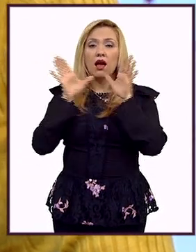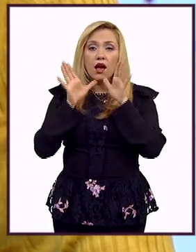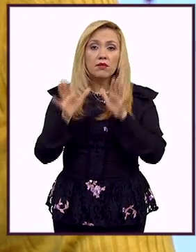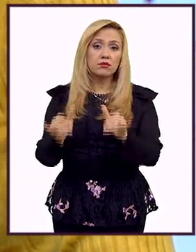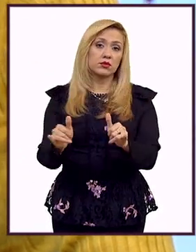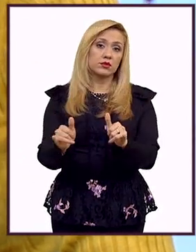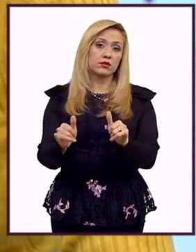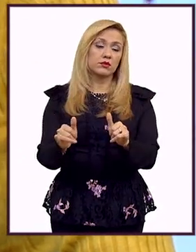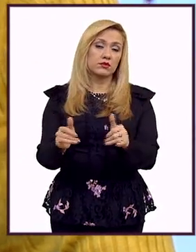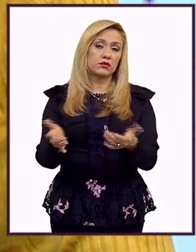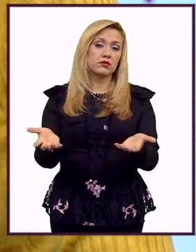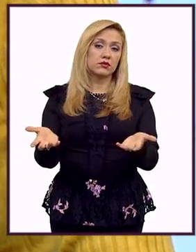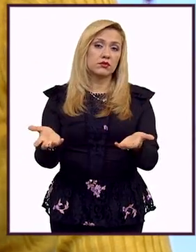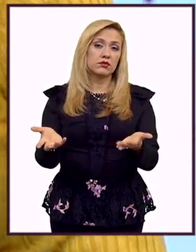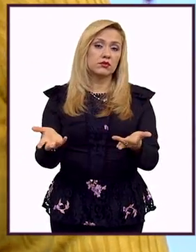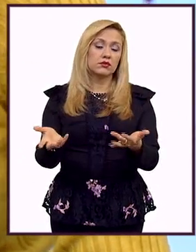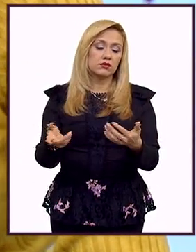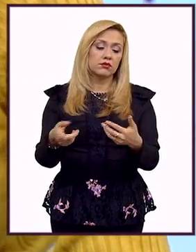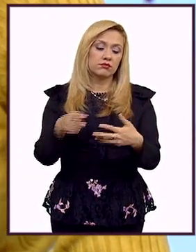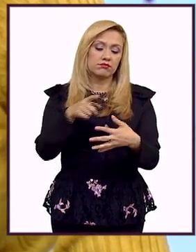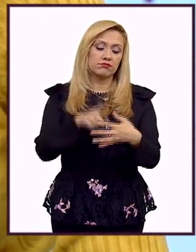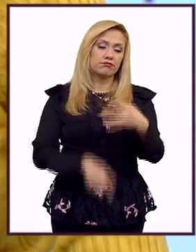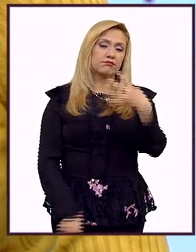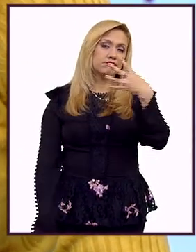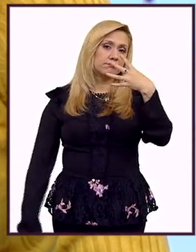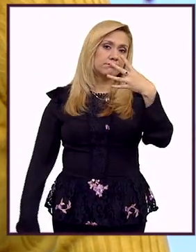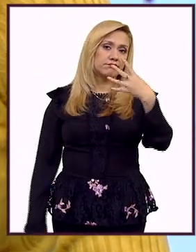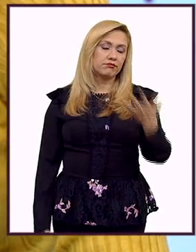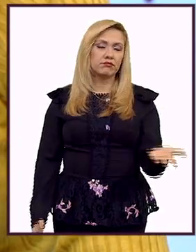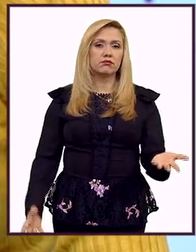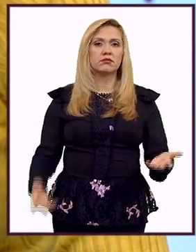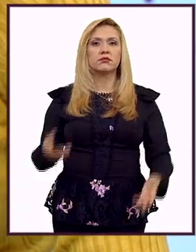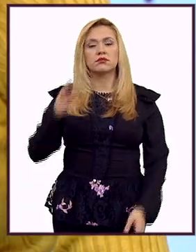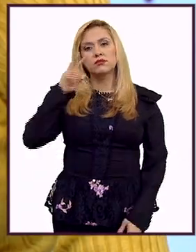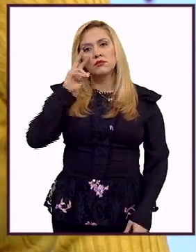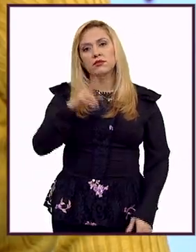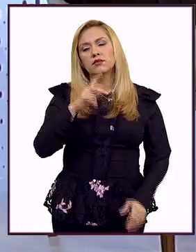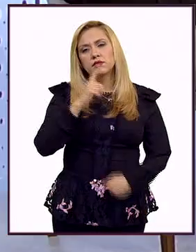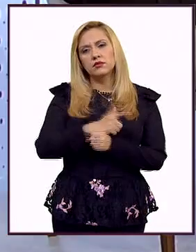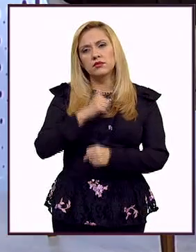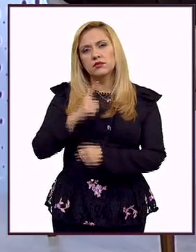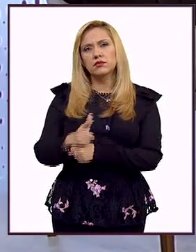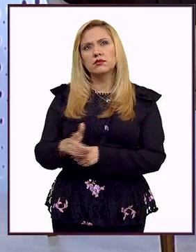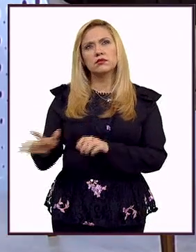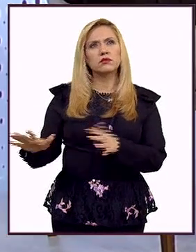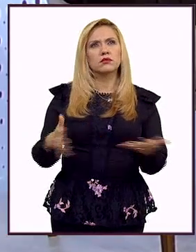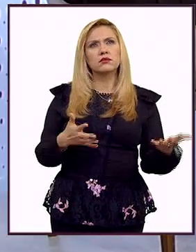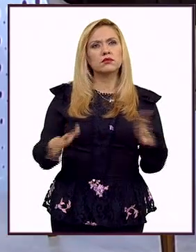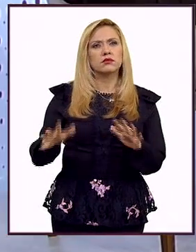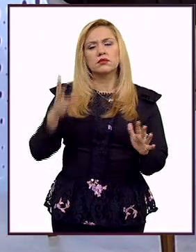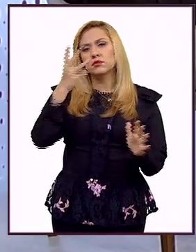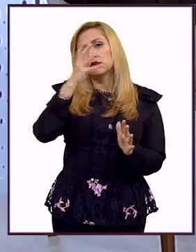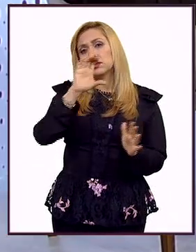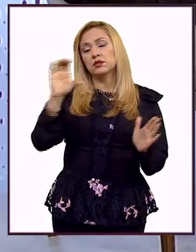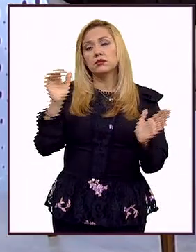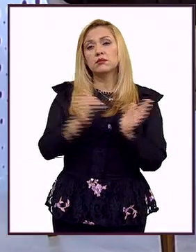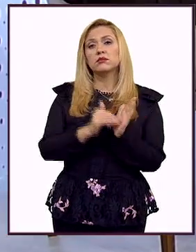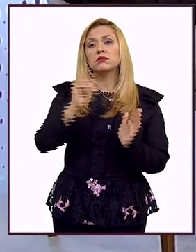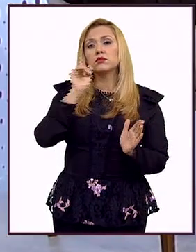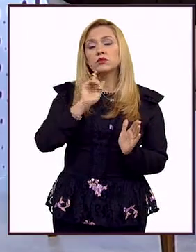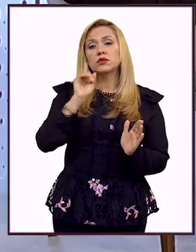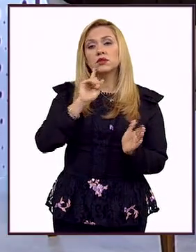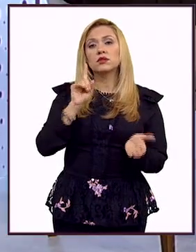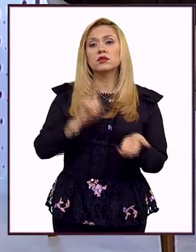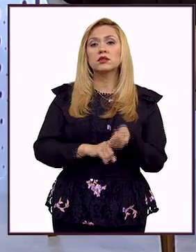que ver con este tema. En ese sentido, lo que hemos detectado es que hay alrededor de más de 300,000 mujeres que